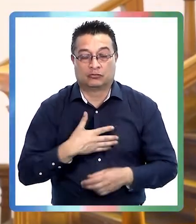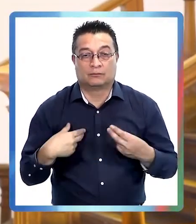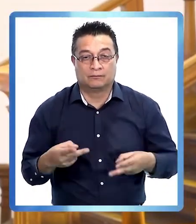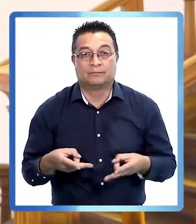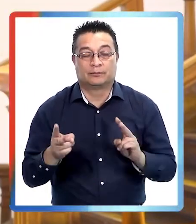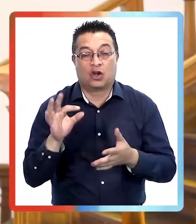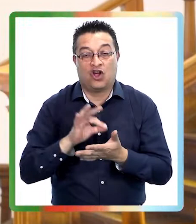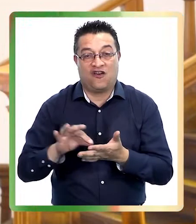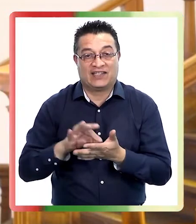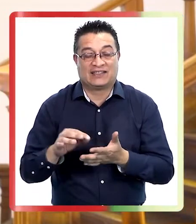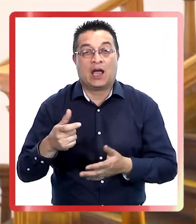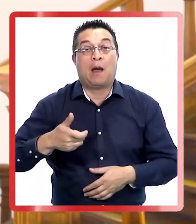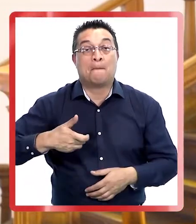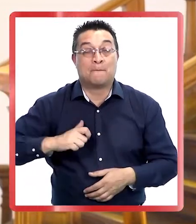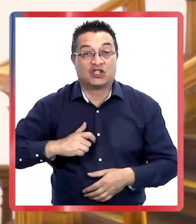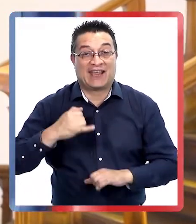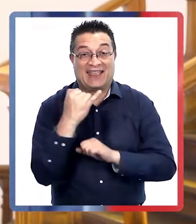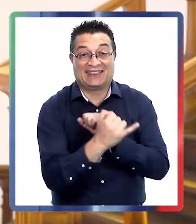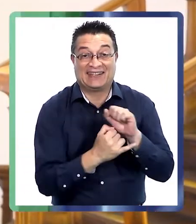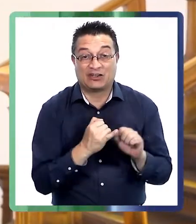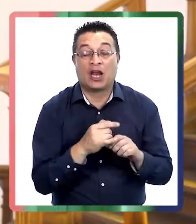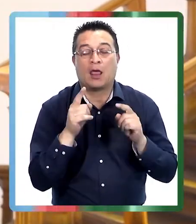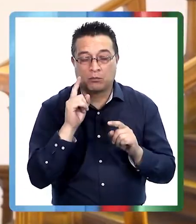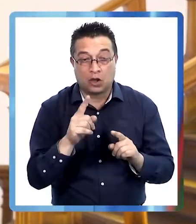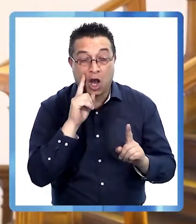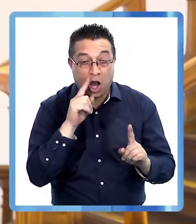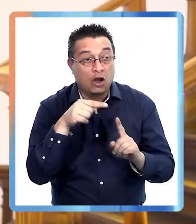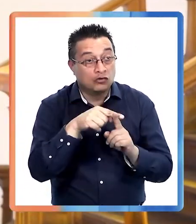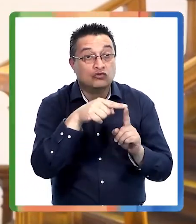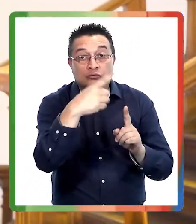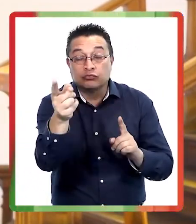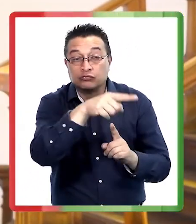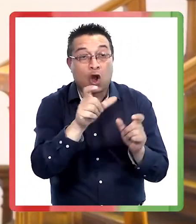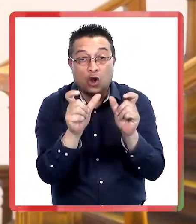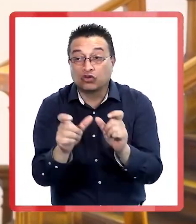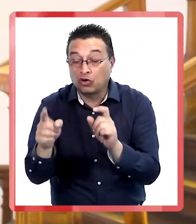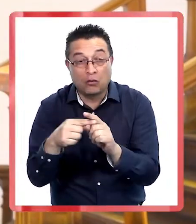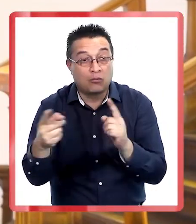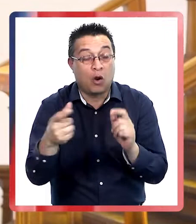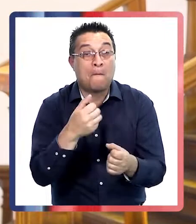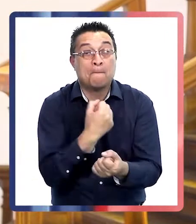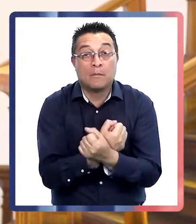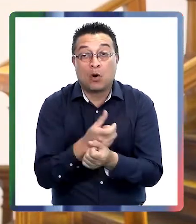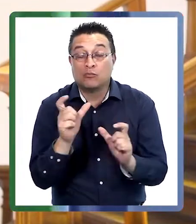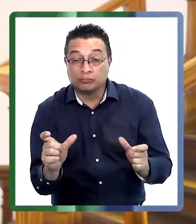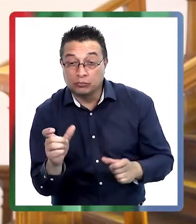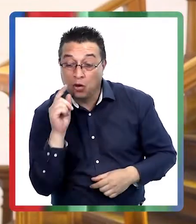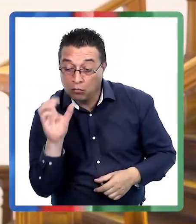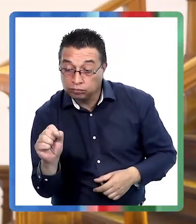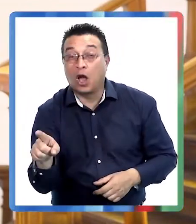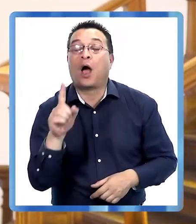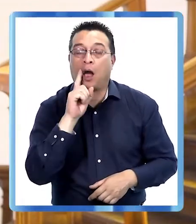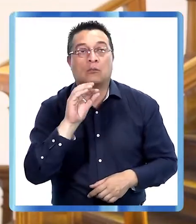nosotros, a las oficinas de Interpol, que cuando esta persona sea detectada en un movimiento migratorio, en un control migratorio o en un control policial incluso,